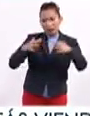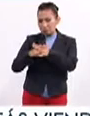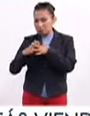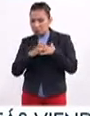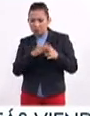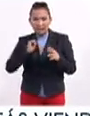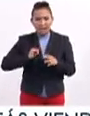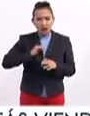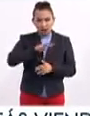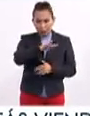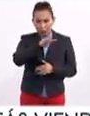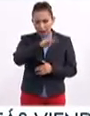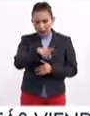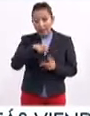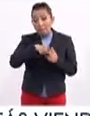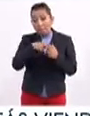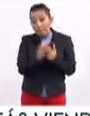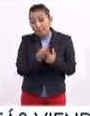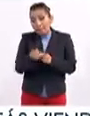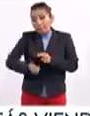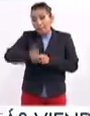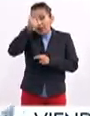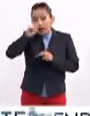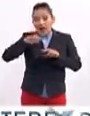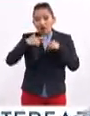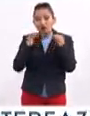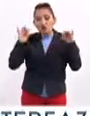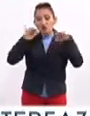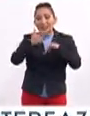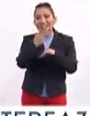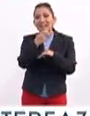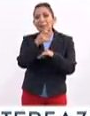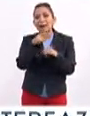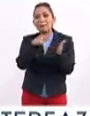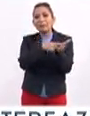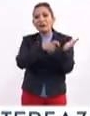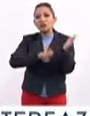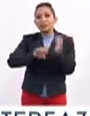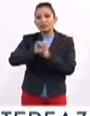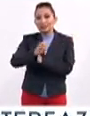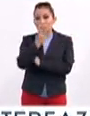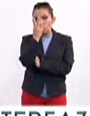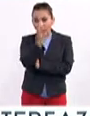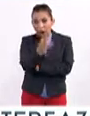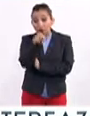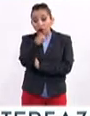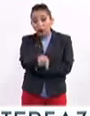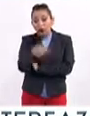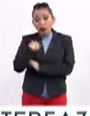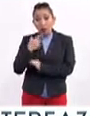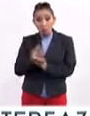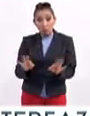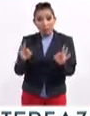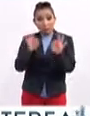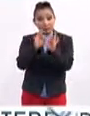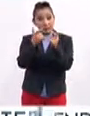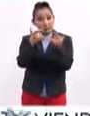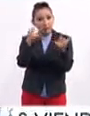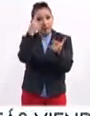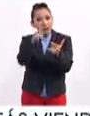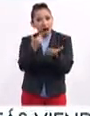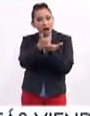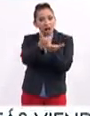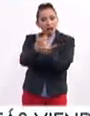del siglo XIX propiciaron la Primera Convención de Ginebra en 1864, que fue de gran trascendencia para